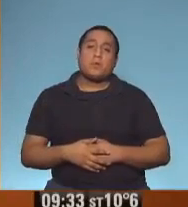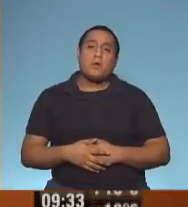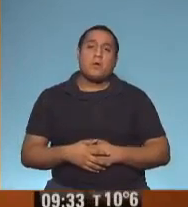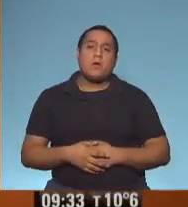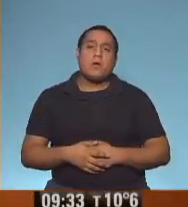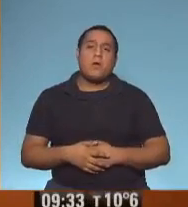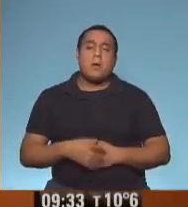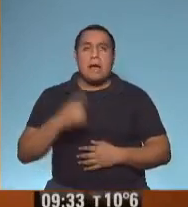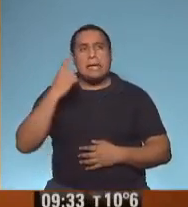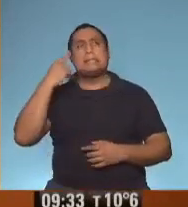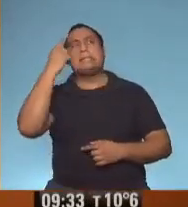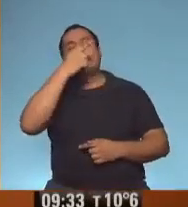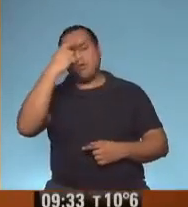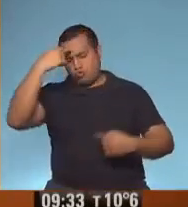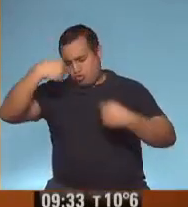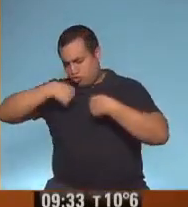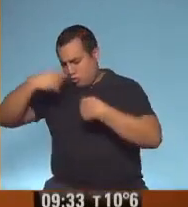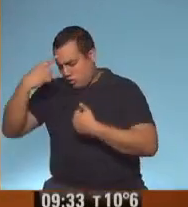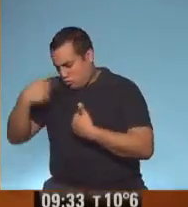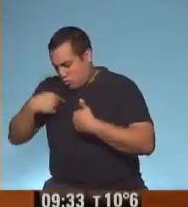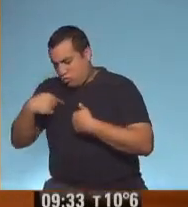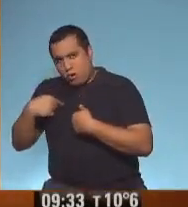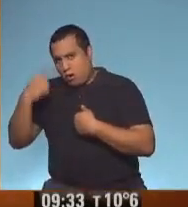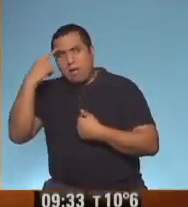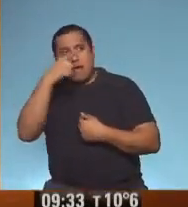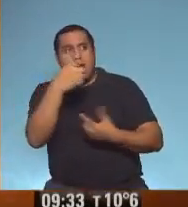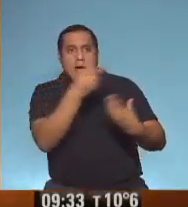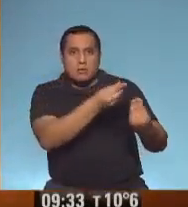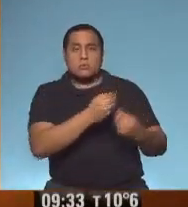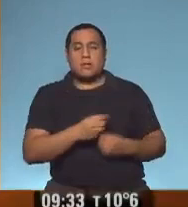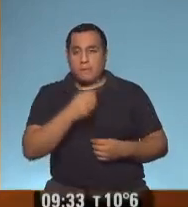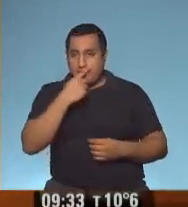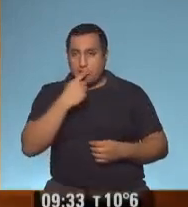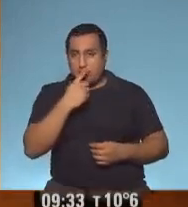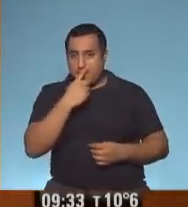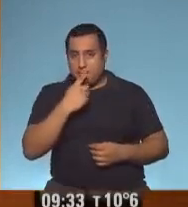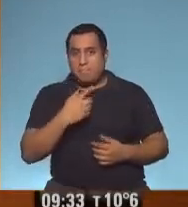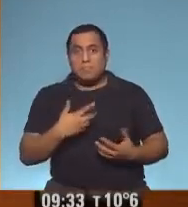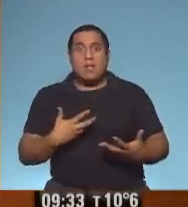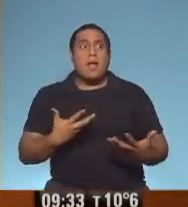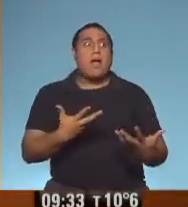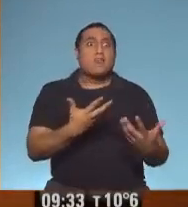Preocuparte por alguien más que solo por vos. Y animarte a hacer algo asombroso.